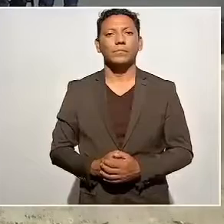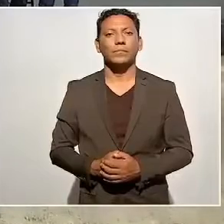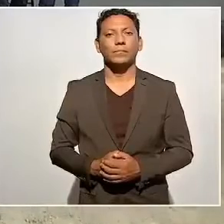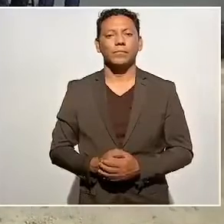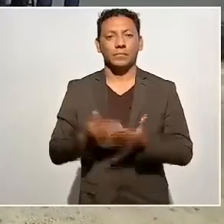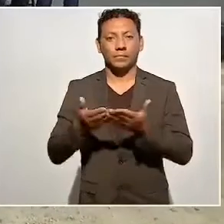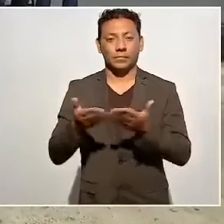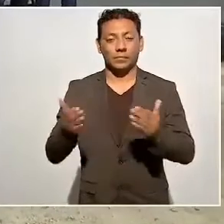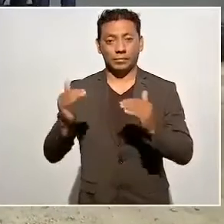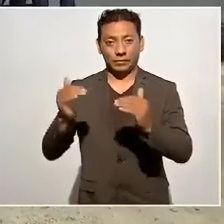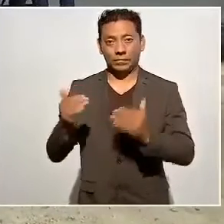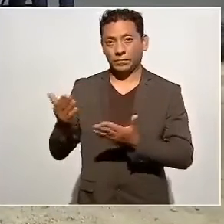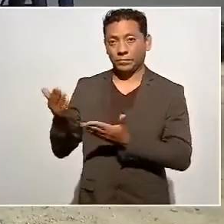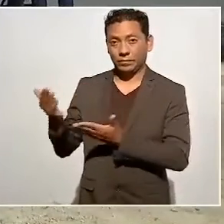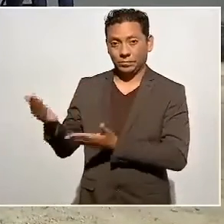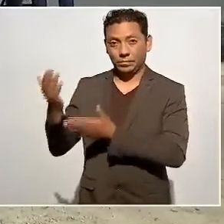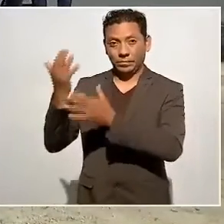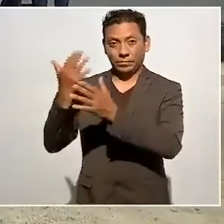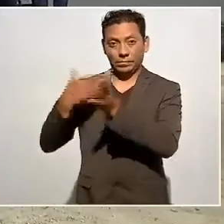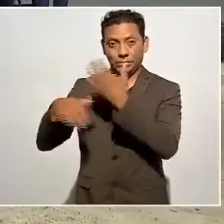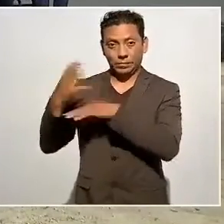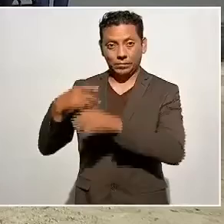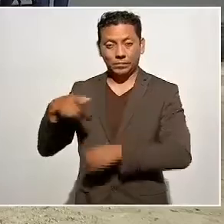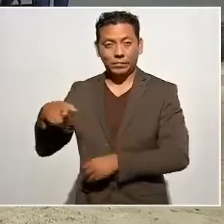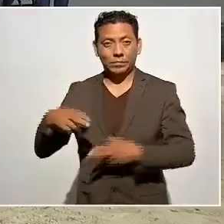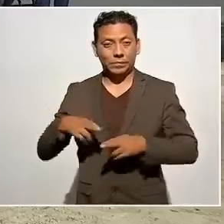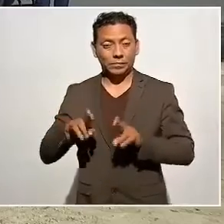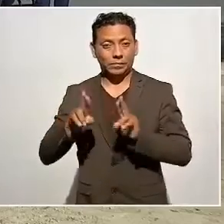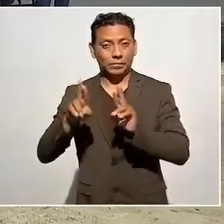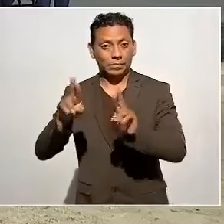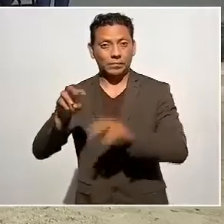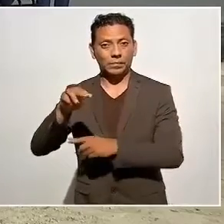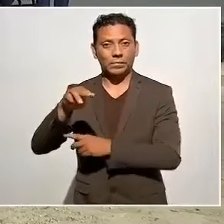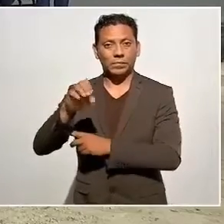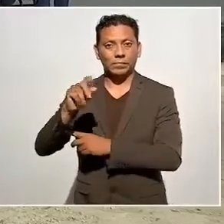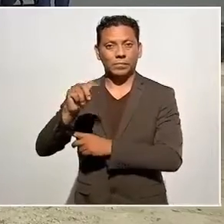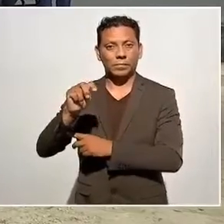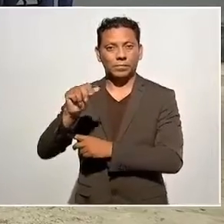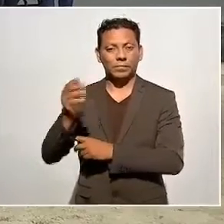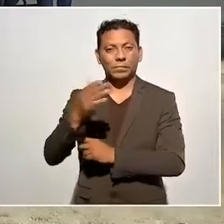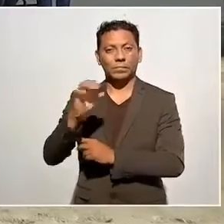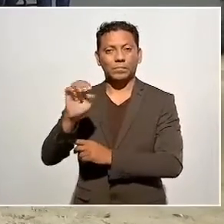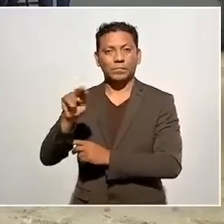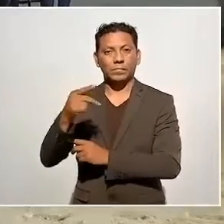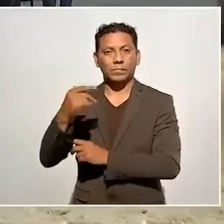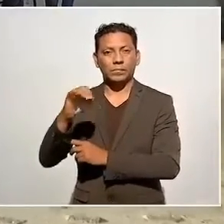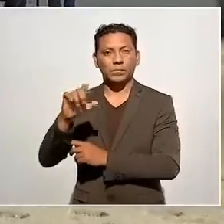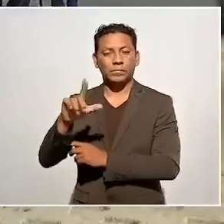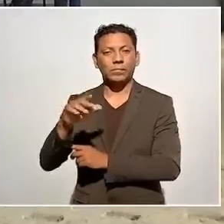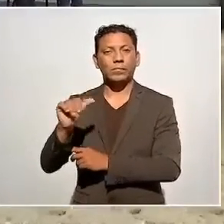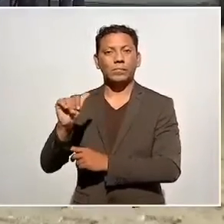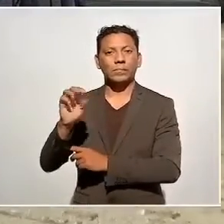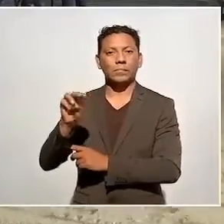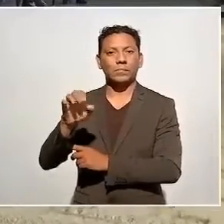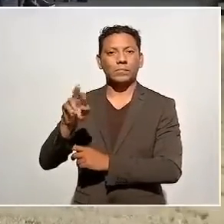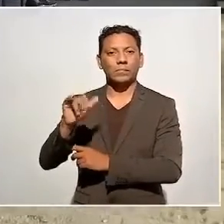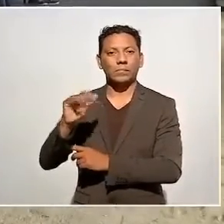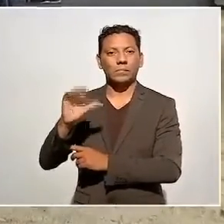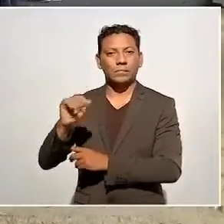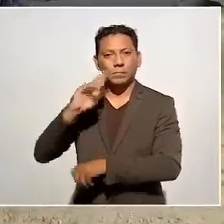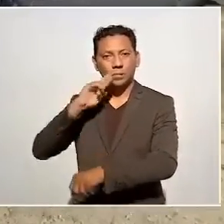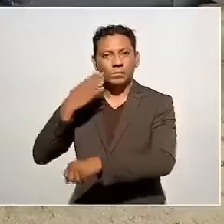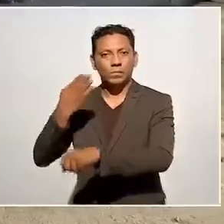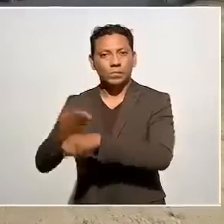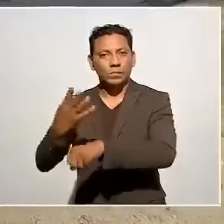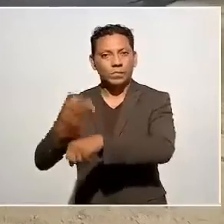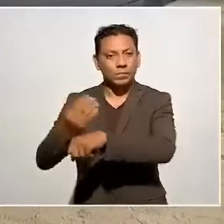A continuación, hace uso de la palabra el representante de Mota Engine Américas, constructora encargada